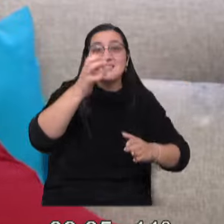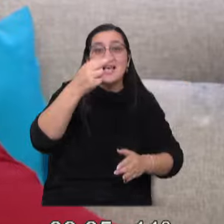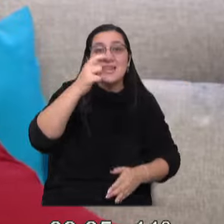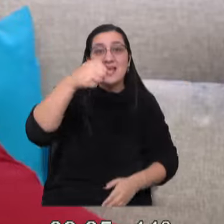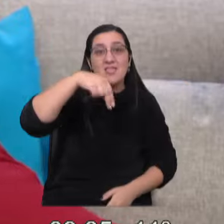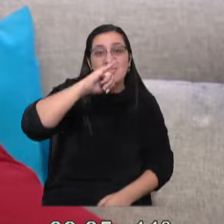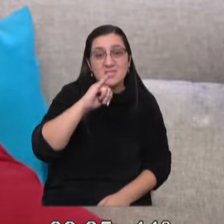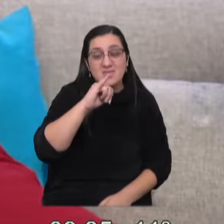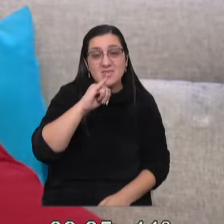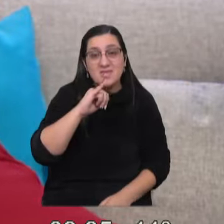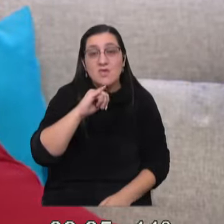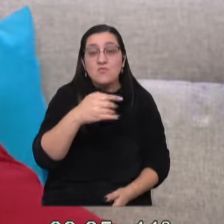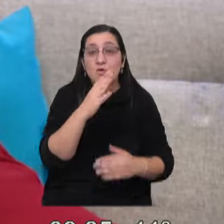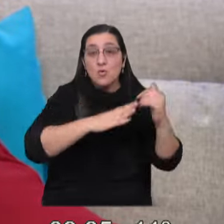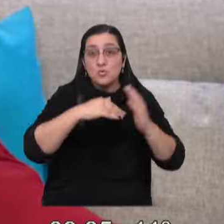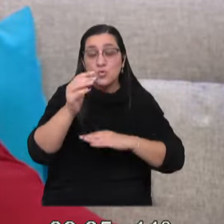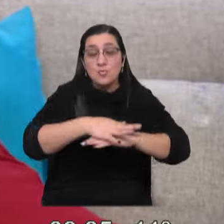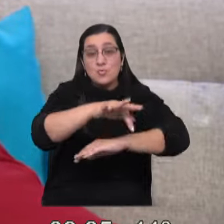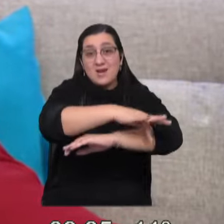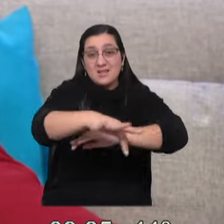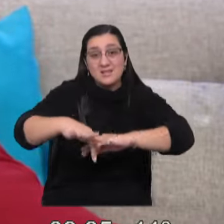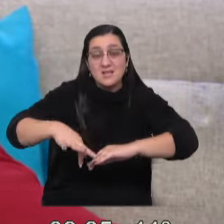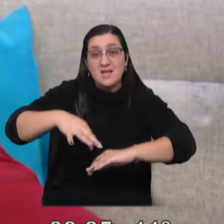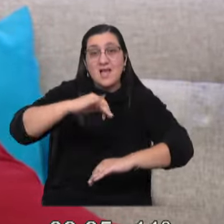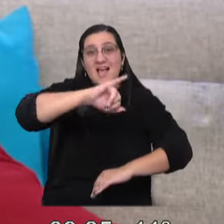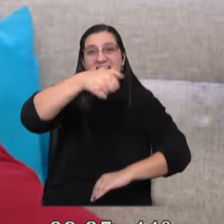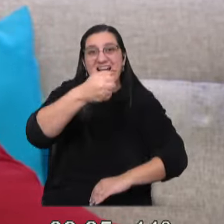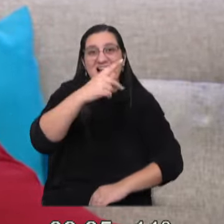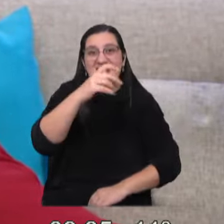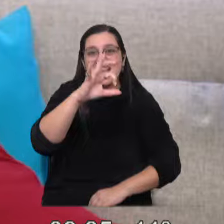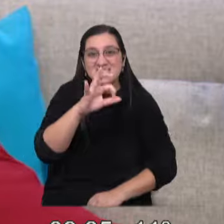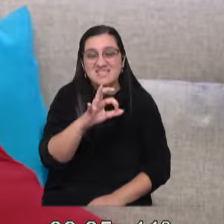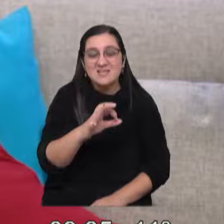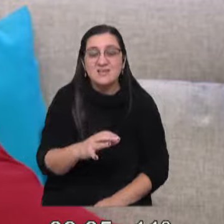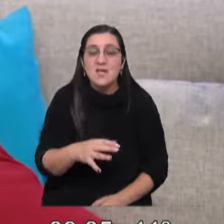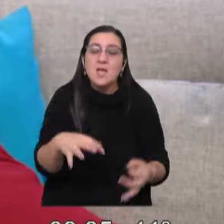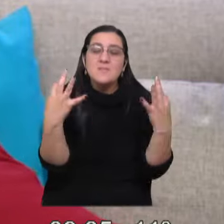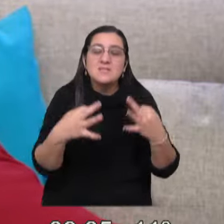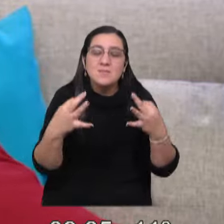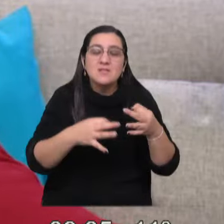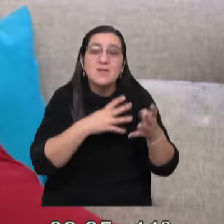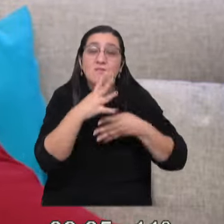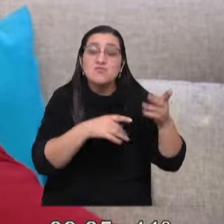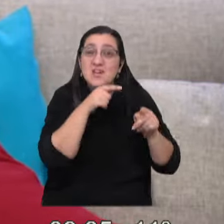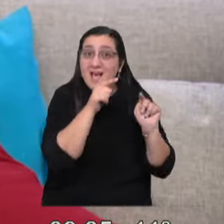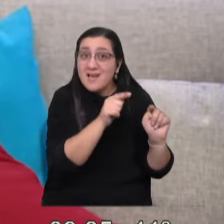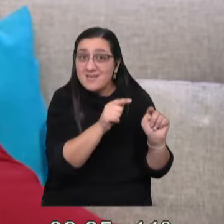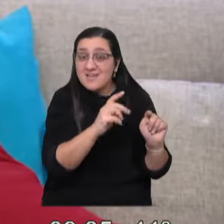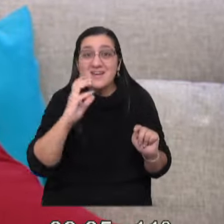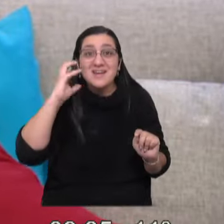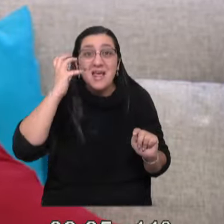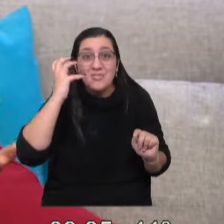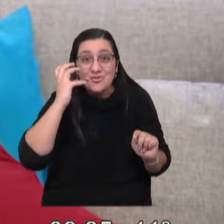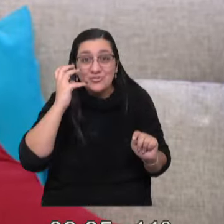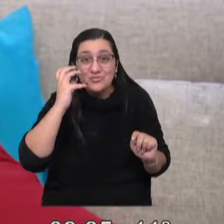construido por un arquitecto jacas Jorge jacas eh especialmente para que funcionen allí radios una inauguración de